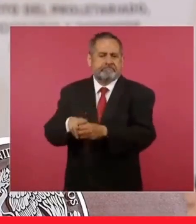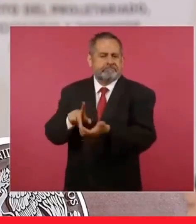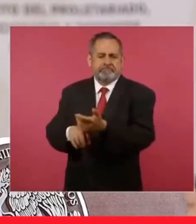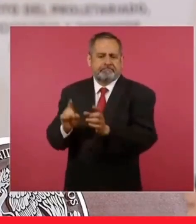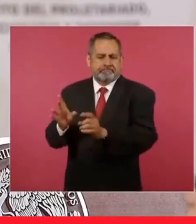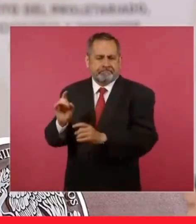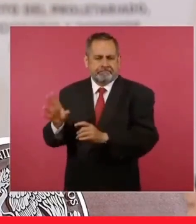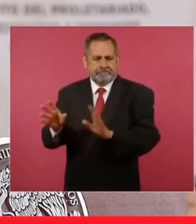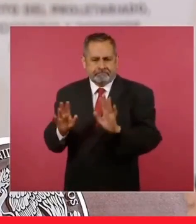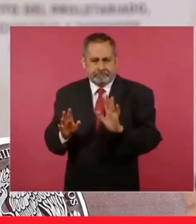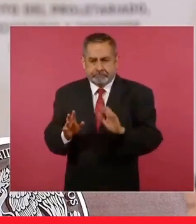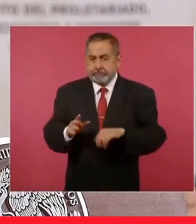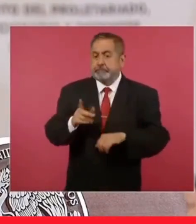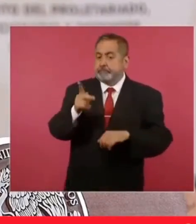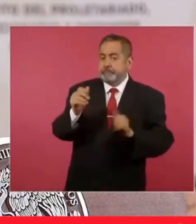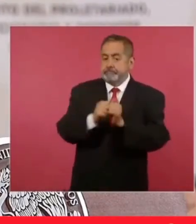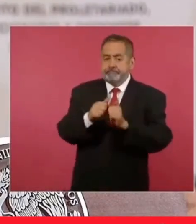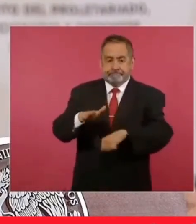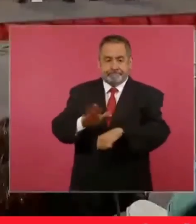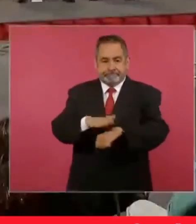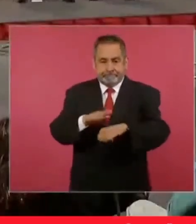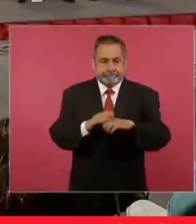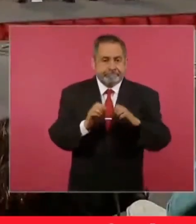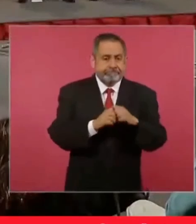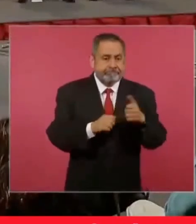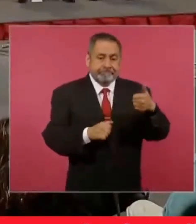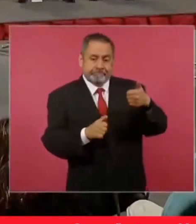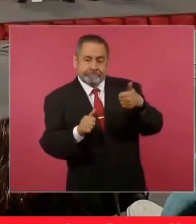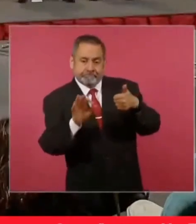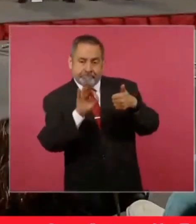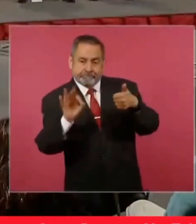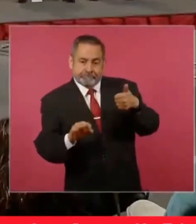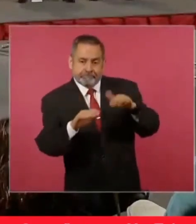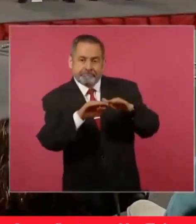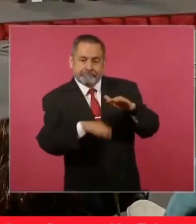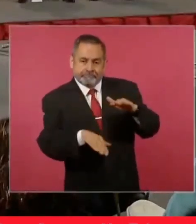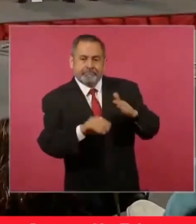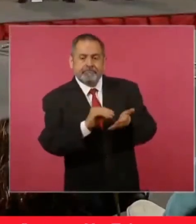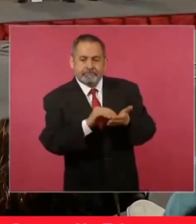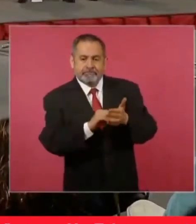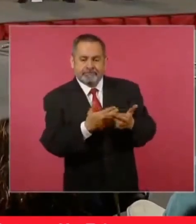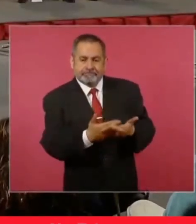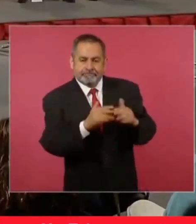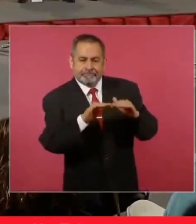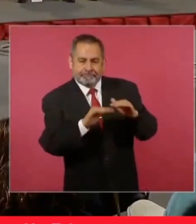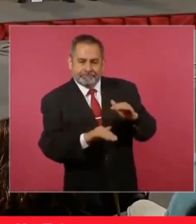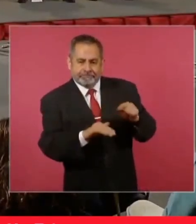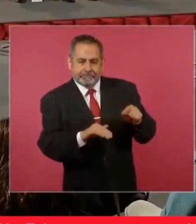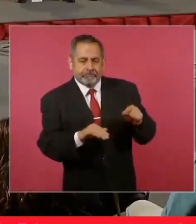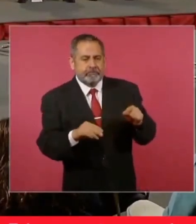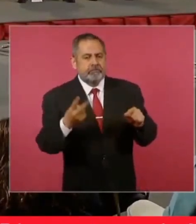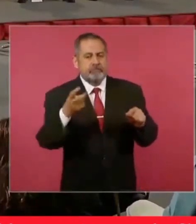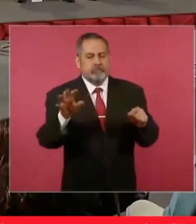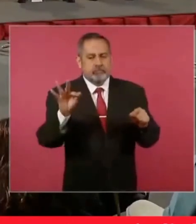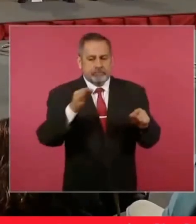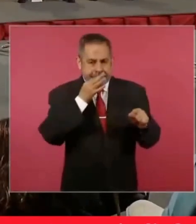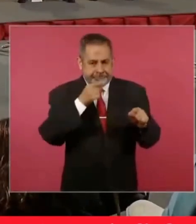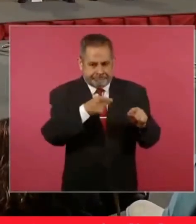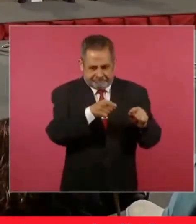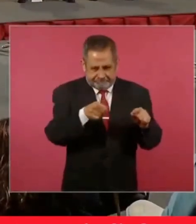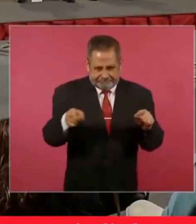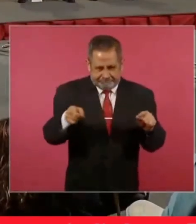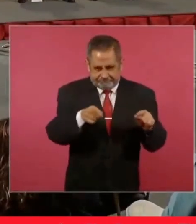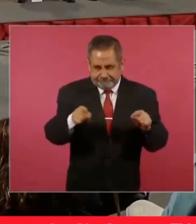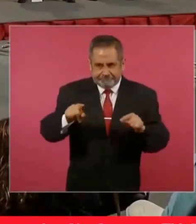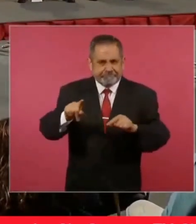de alerta, porque todavía tenemos la reserva inferior al 6%. Esto fue 240 minutos en donde en